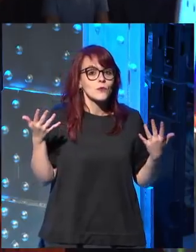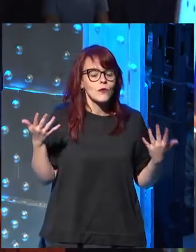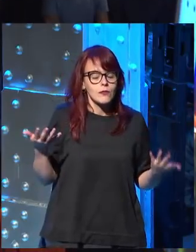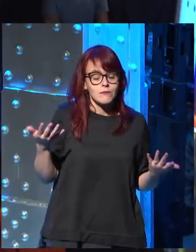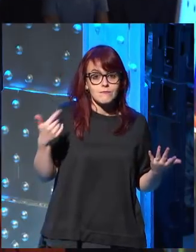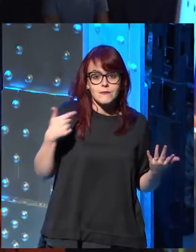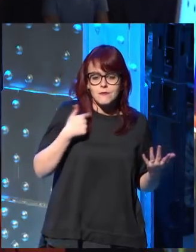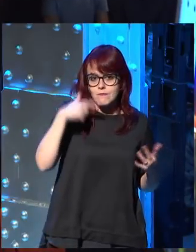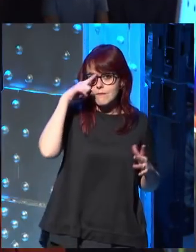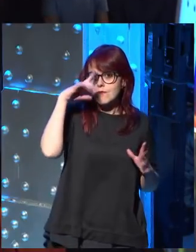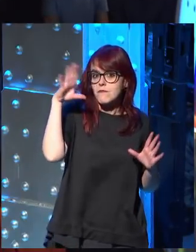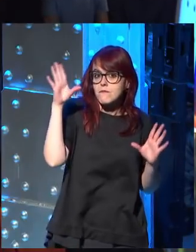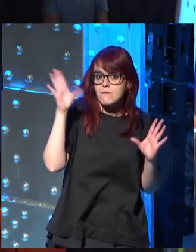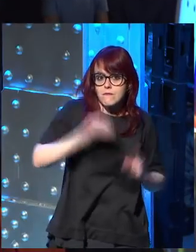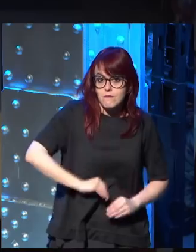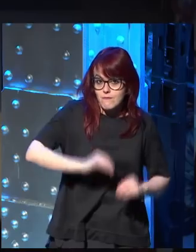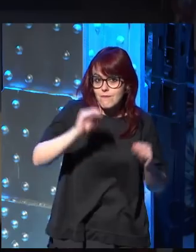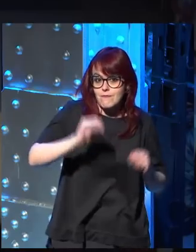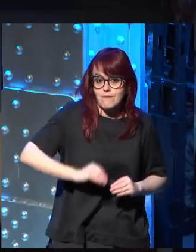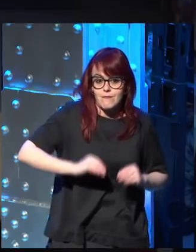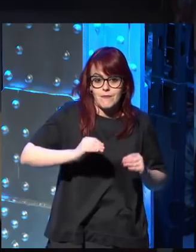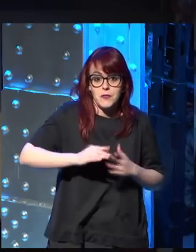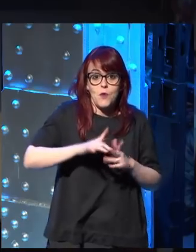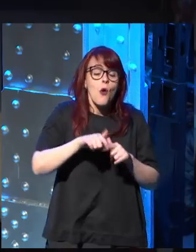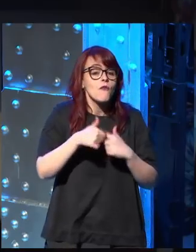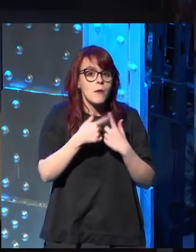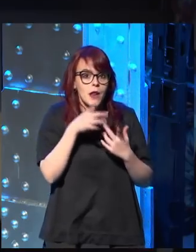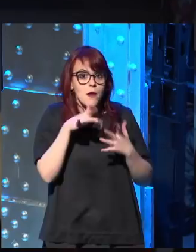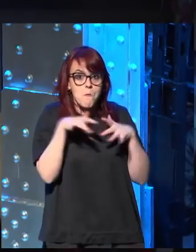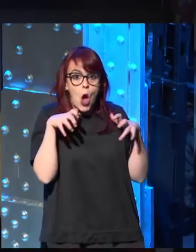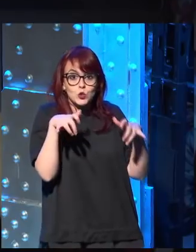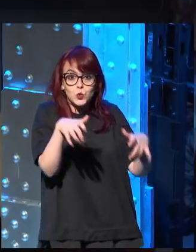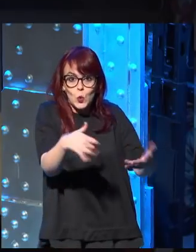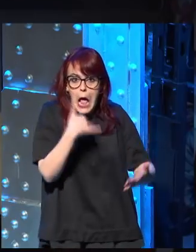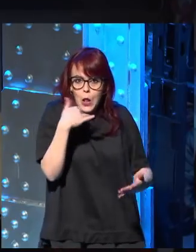Entonces yo dije, pues es una familia extraordinaria, de monstruos, ¿no?